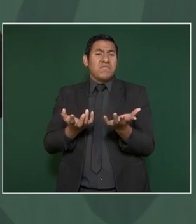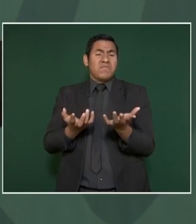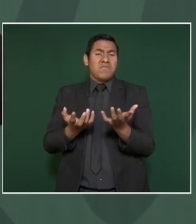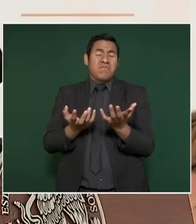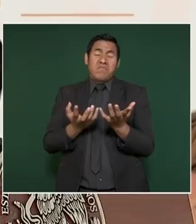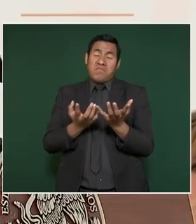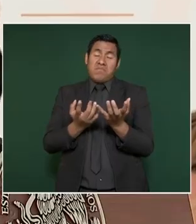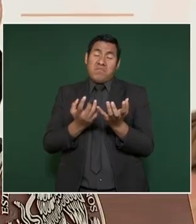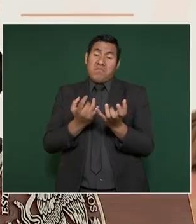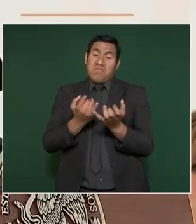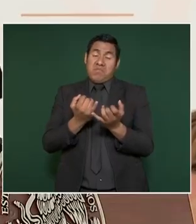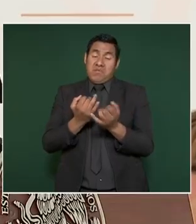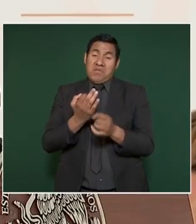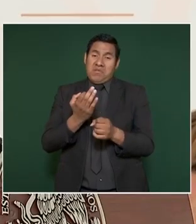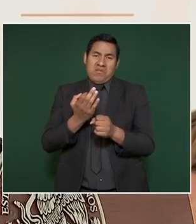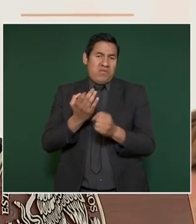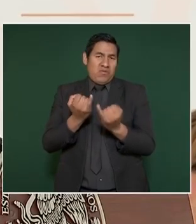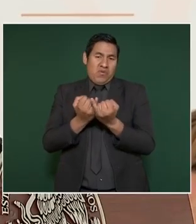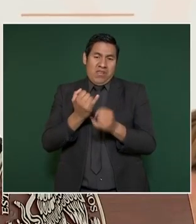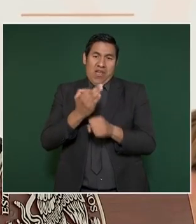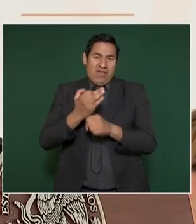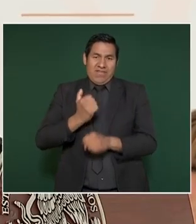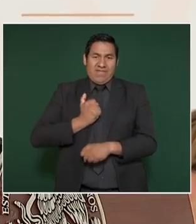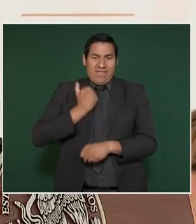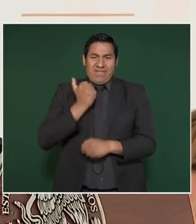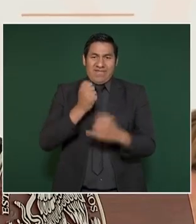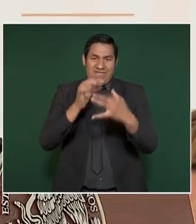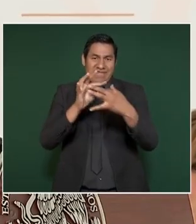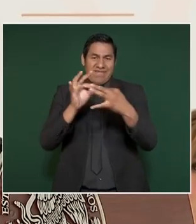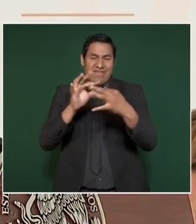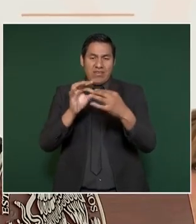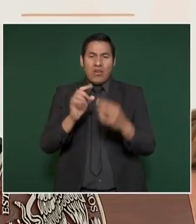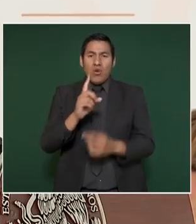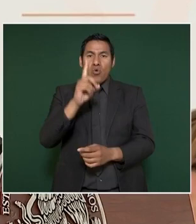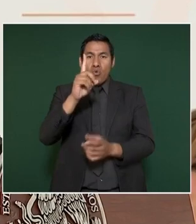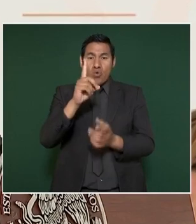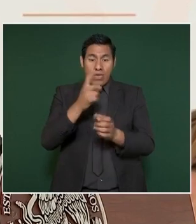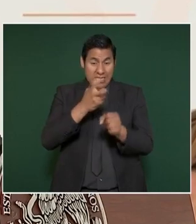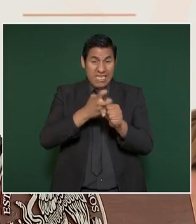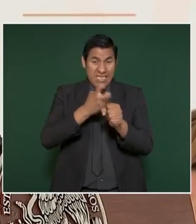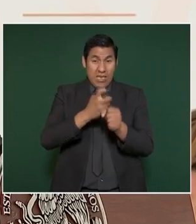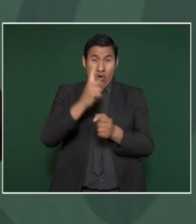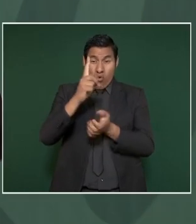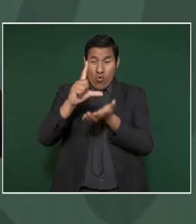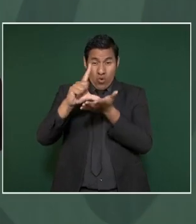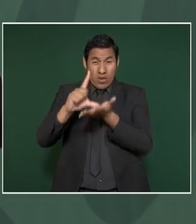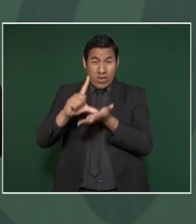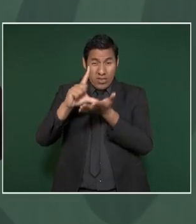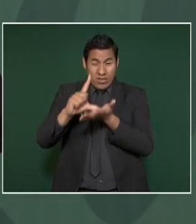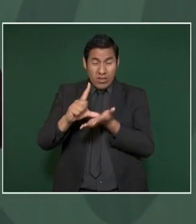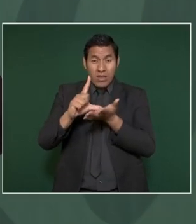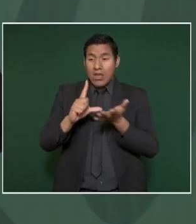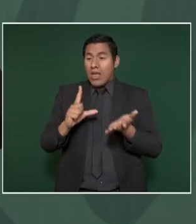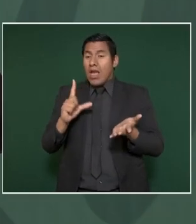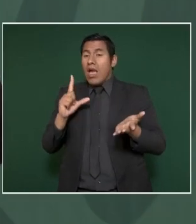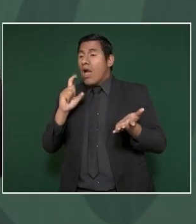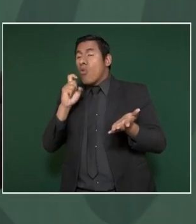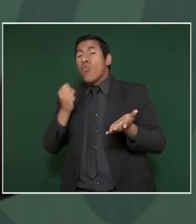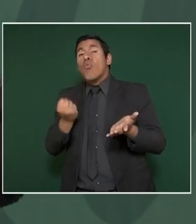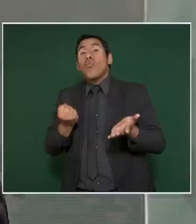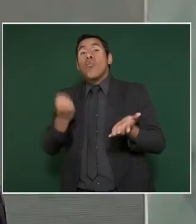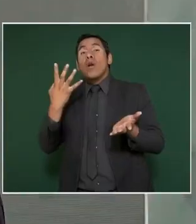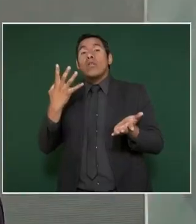un litro de cerveza requiere de 3 a 6 litros